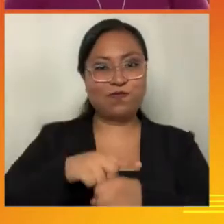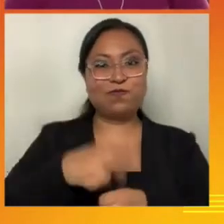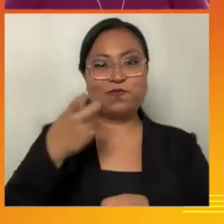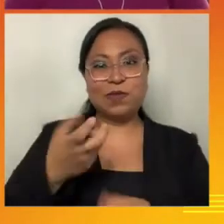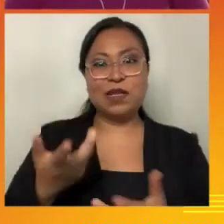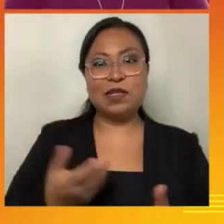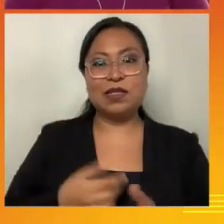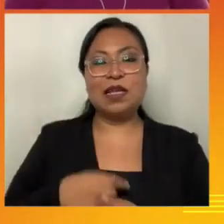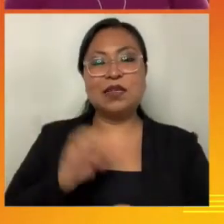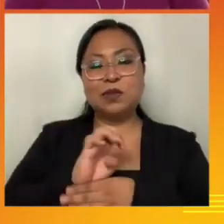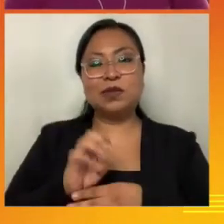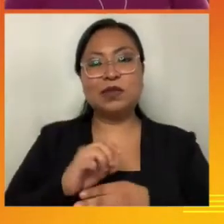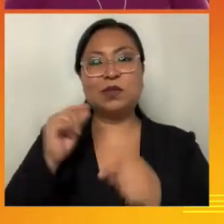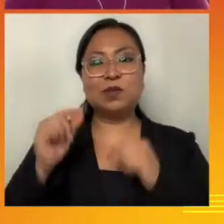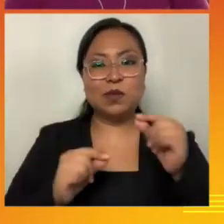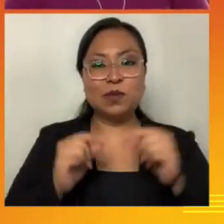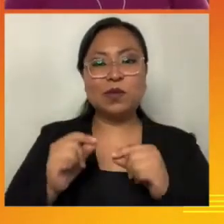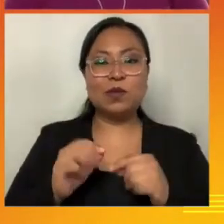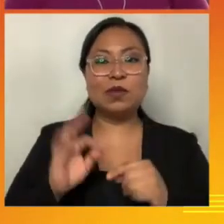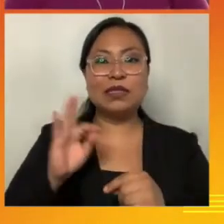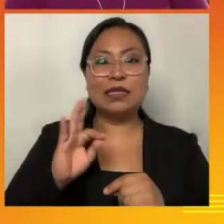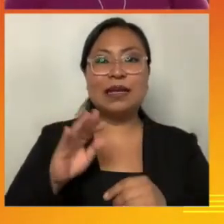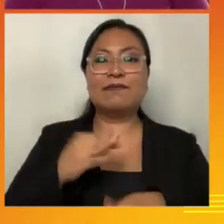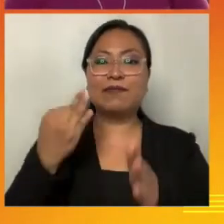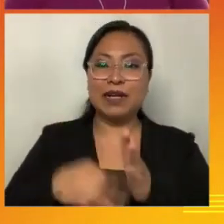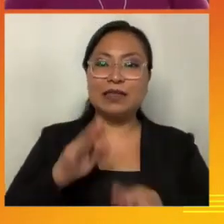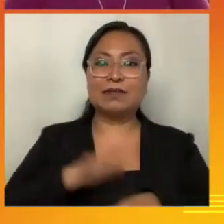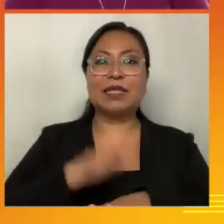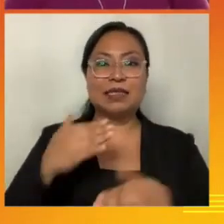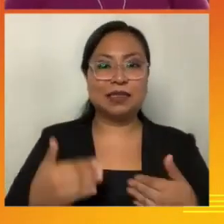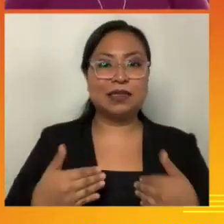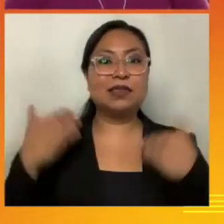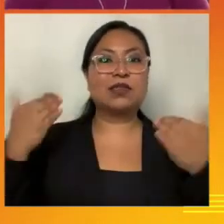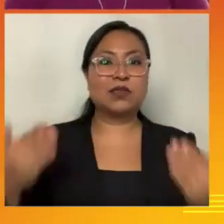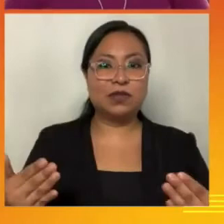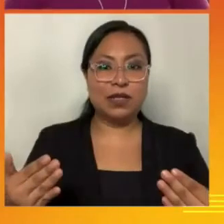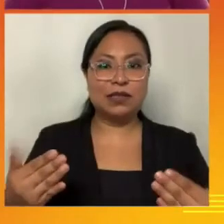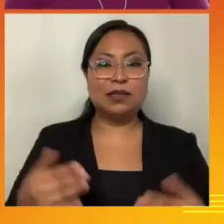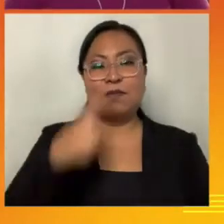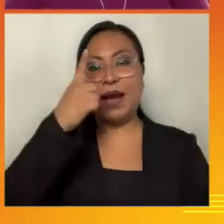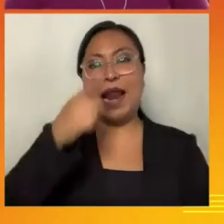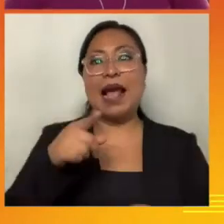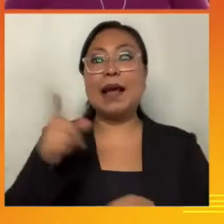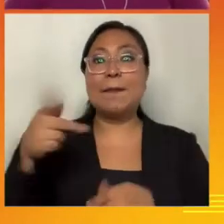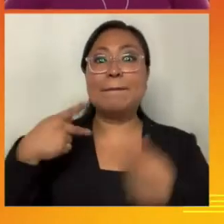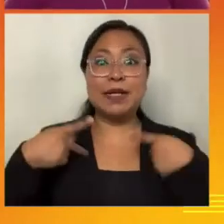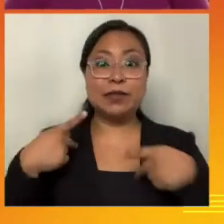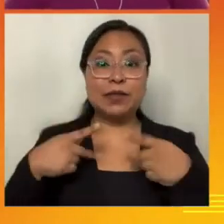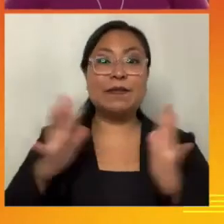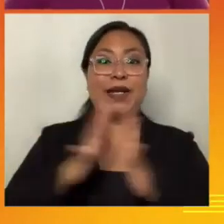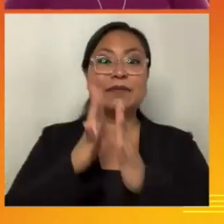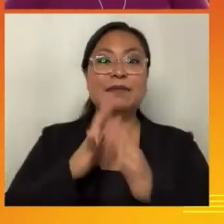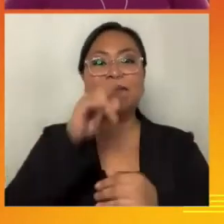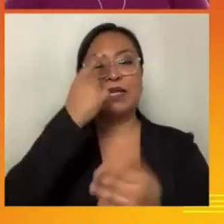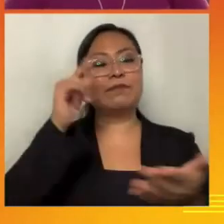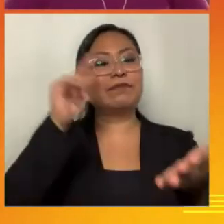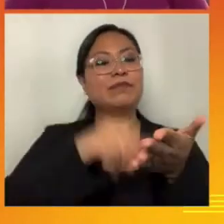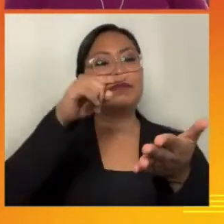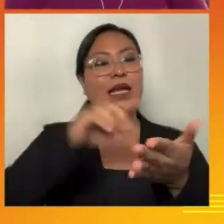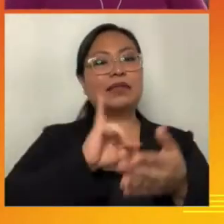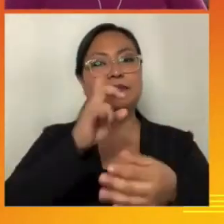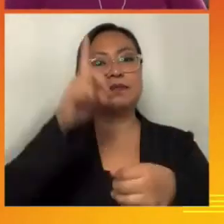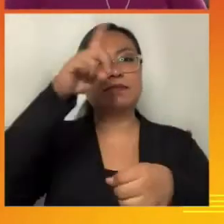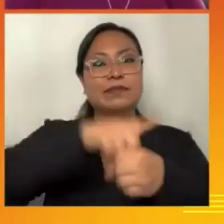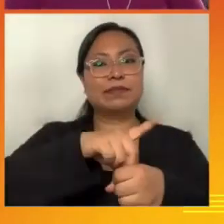hay que generar todavía muchísima más confianza en todas estas herramientas que tenemos para obtener donaciones un poco más